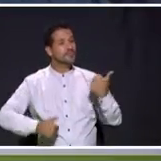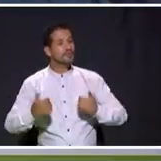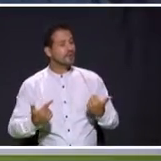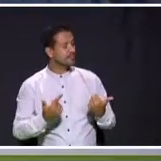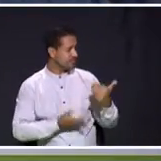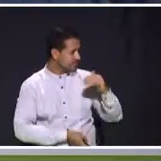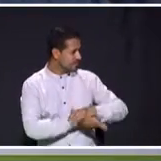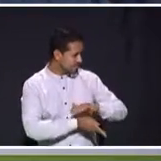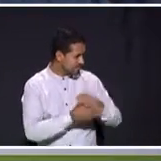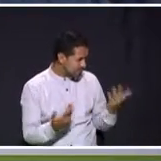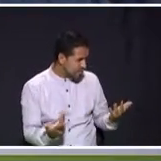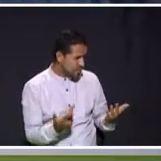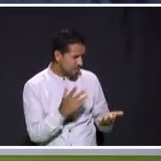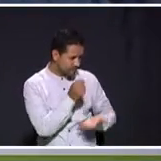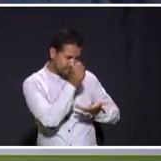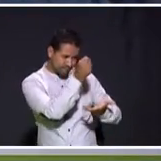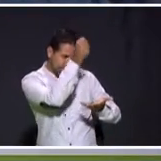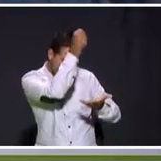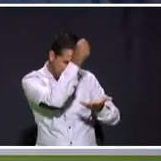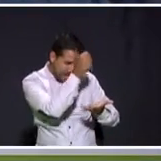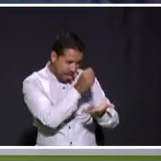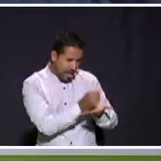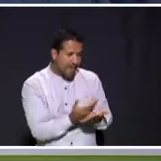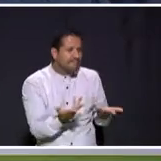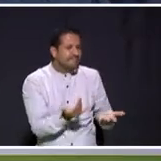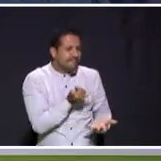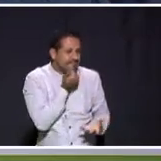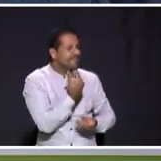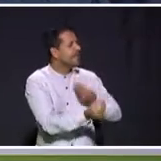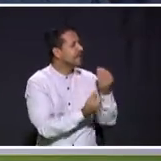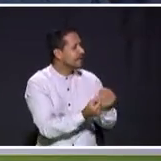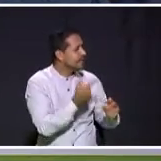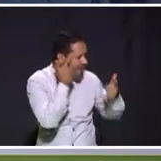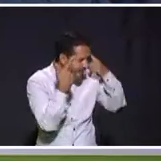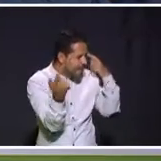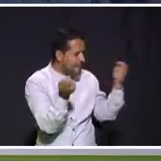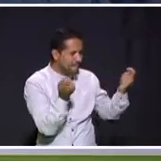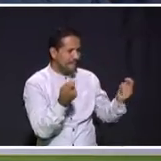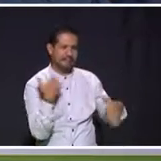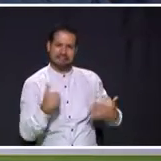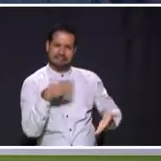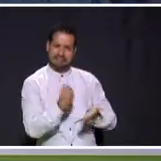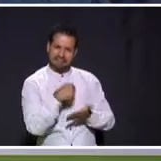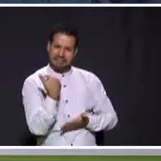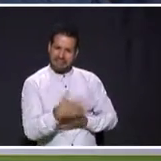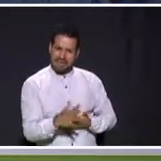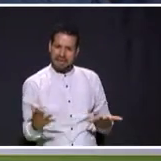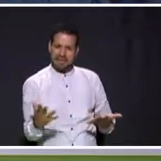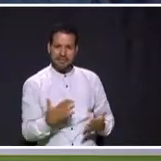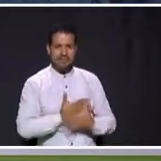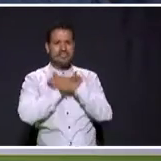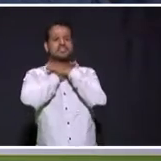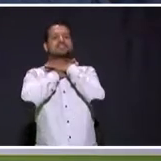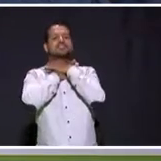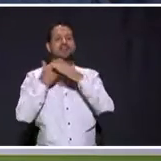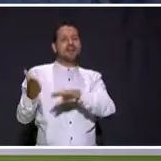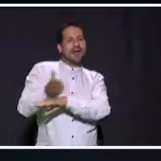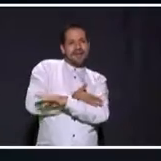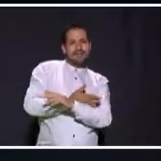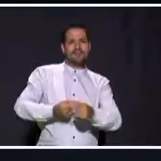tema de los sobrecostos no esté siempre en el escenario de esas grandes obras y que terminen costando una gran cantidad de recursos diferentes a los que se presupuestaron